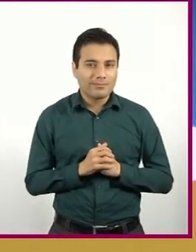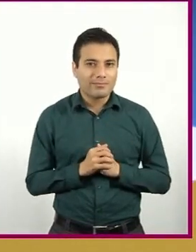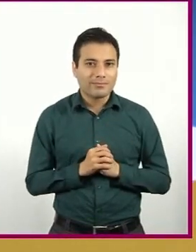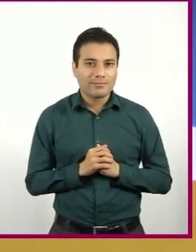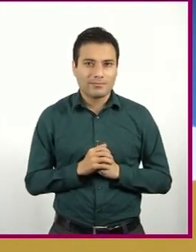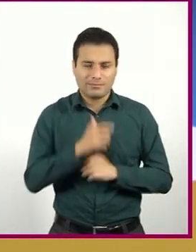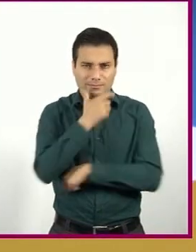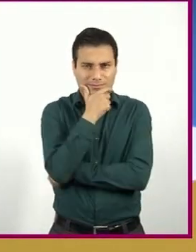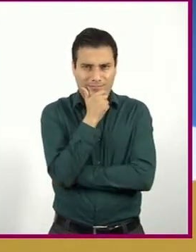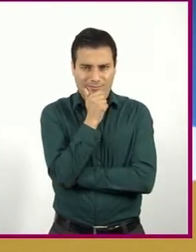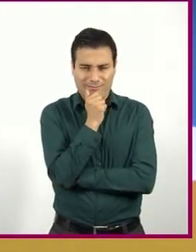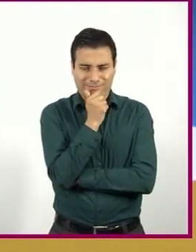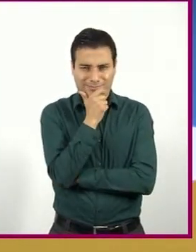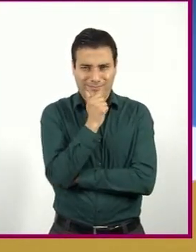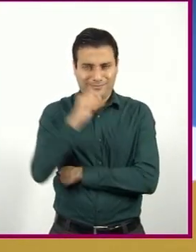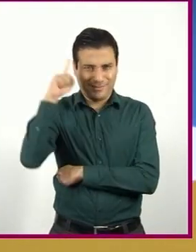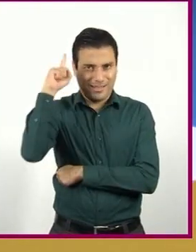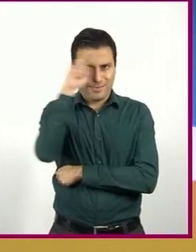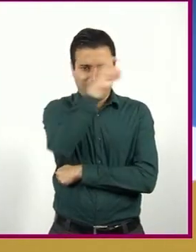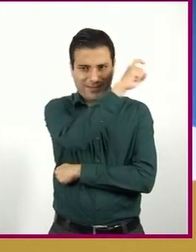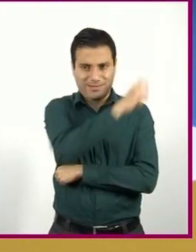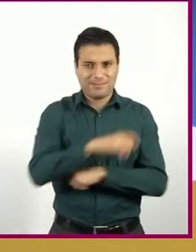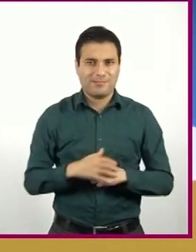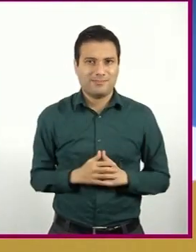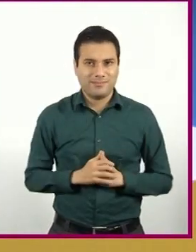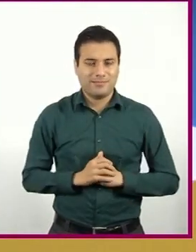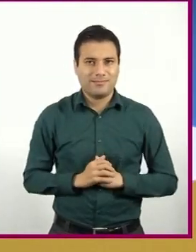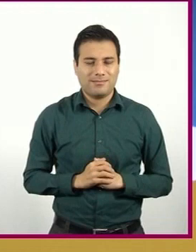No, ahí sí ya está difícil.